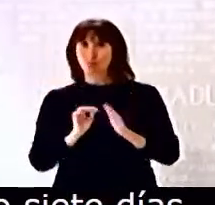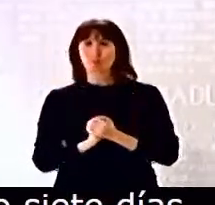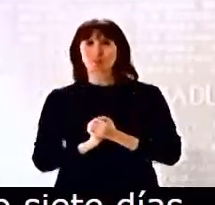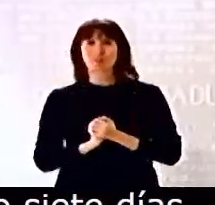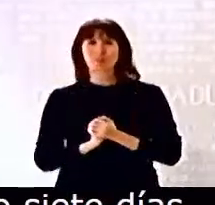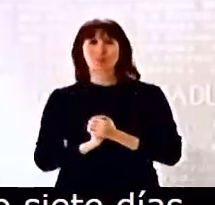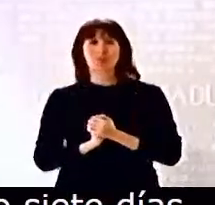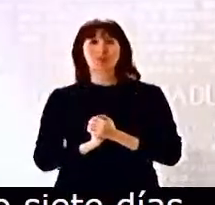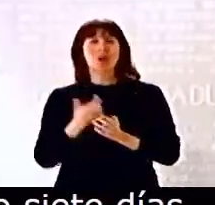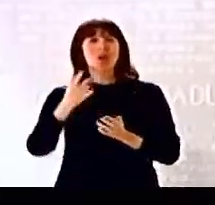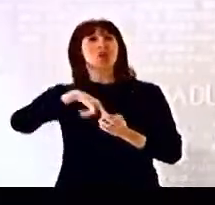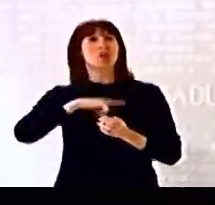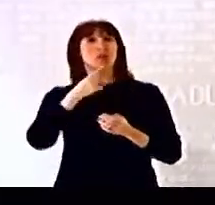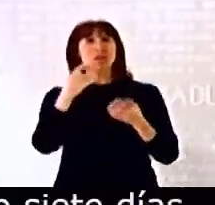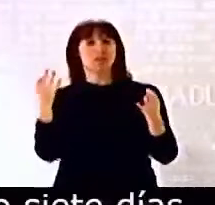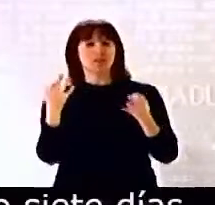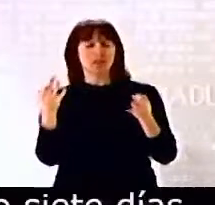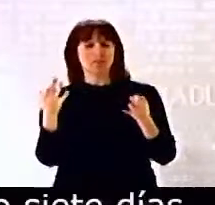Reafirmamos